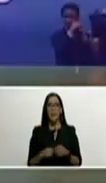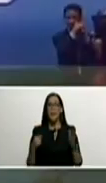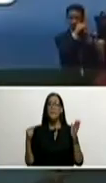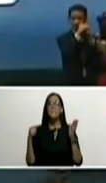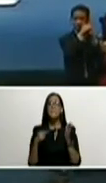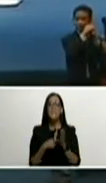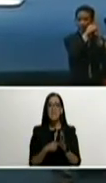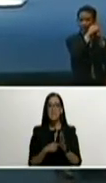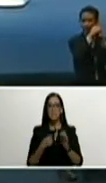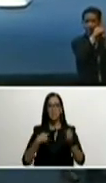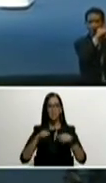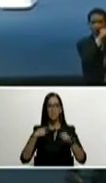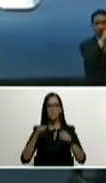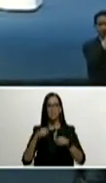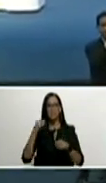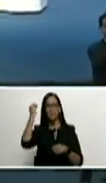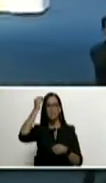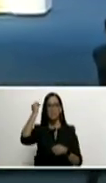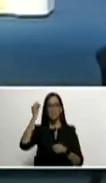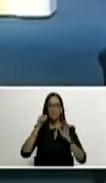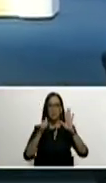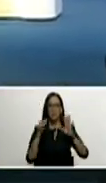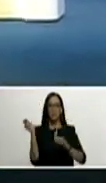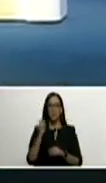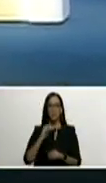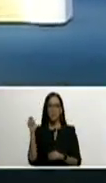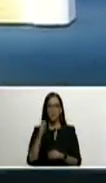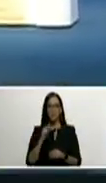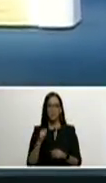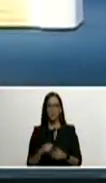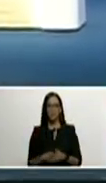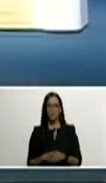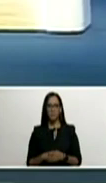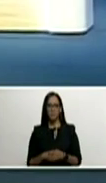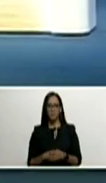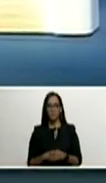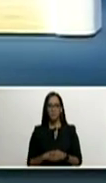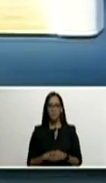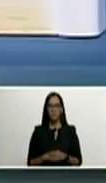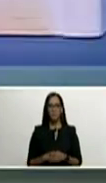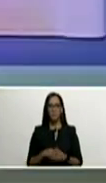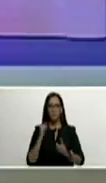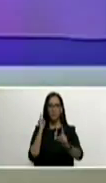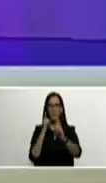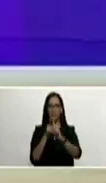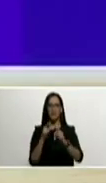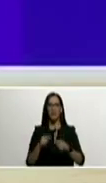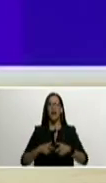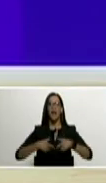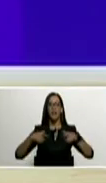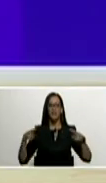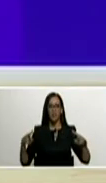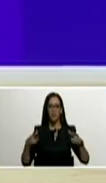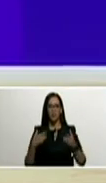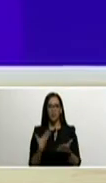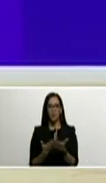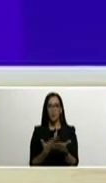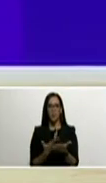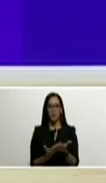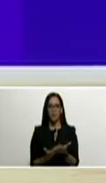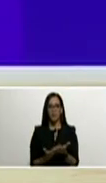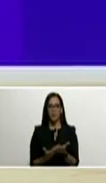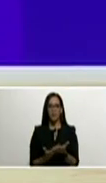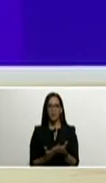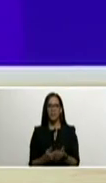de emprendimientos, pensamos en 6 meses, una meta alta que nos proponemos,